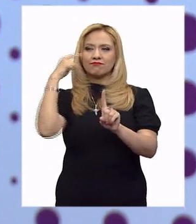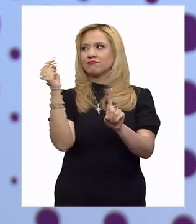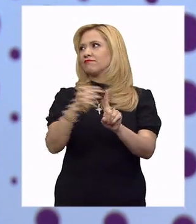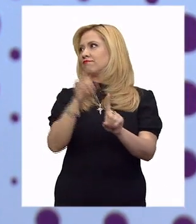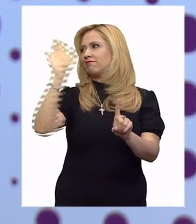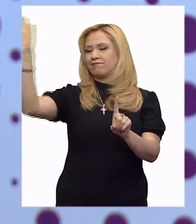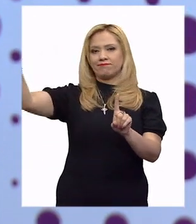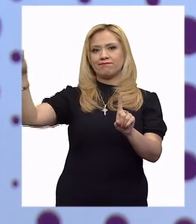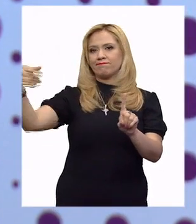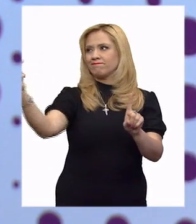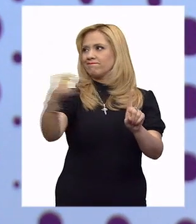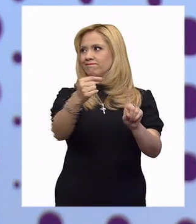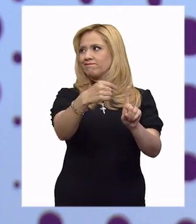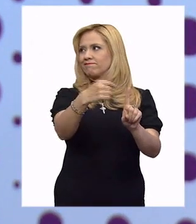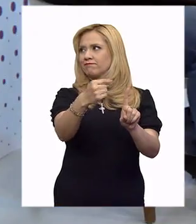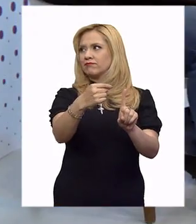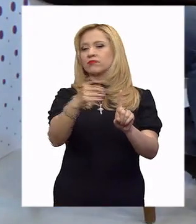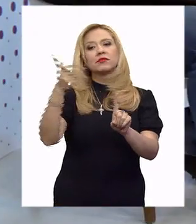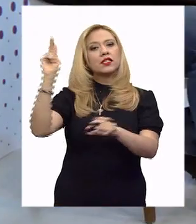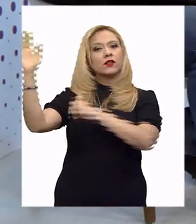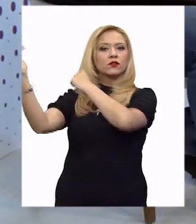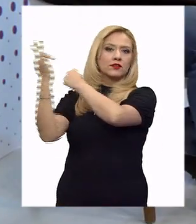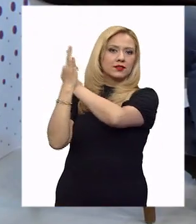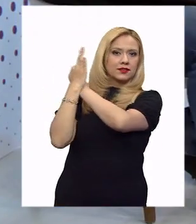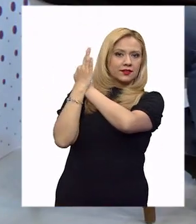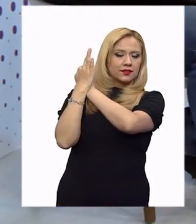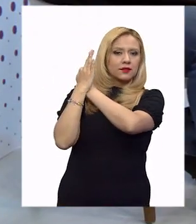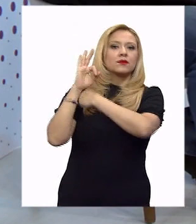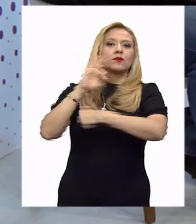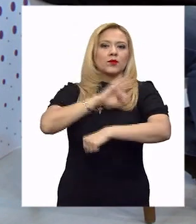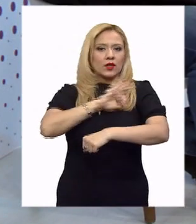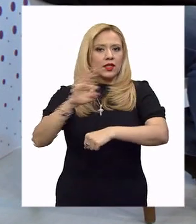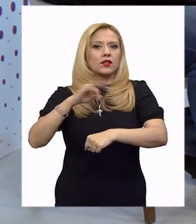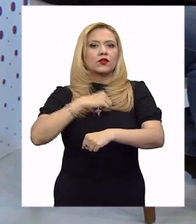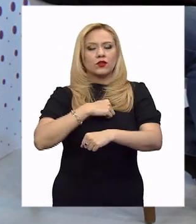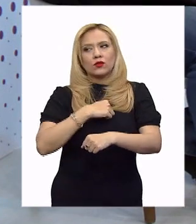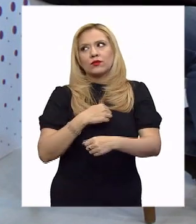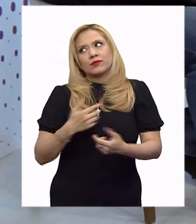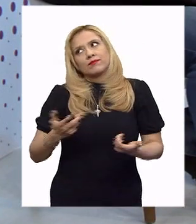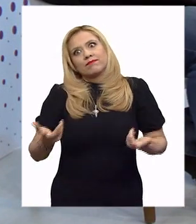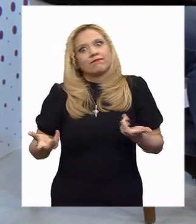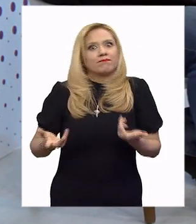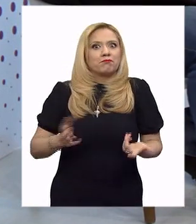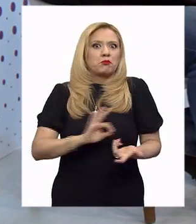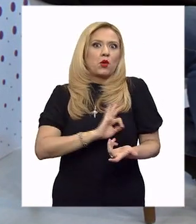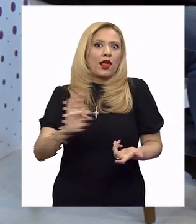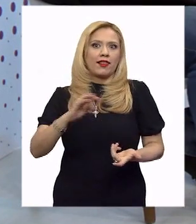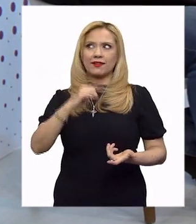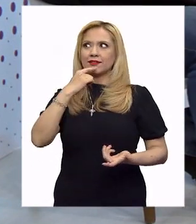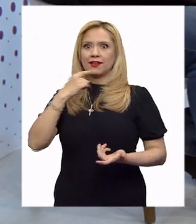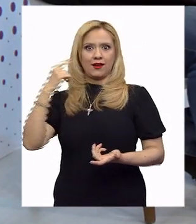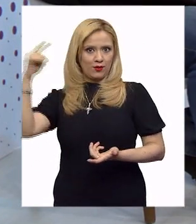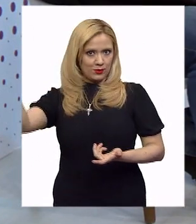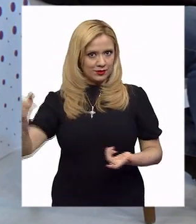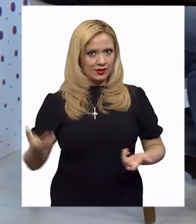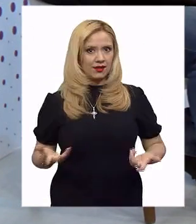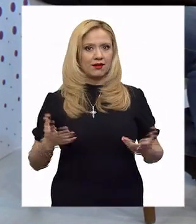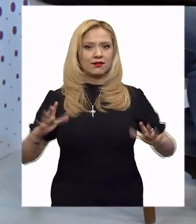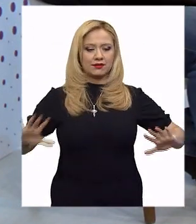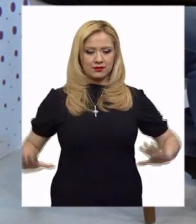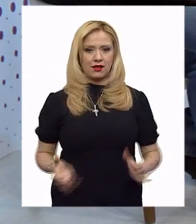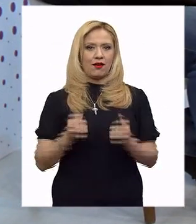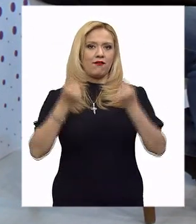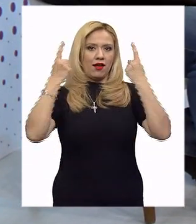esto bajo un mecanismo de protección que les permita a ellas o ellos pues también poder hacer esa denuncia y salvar también